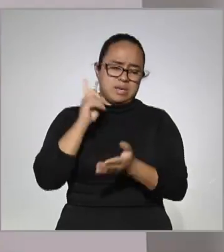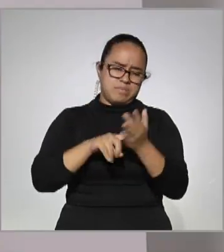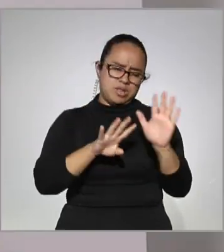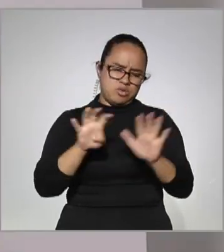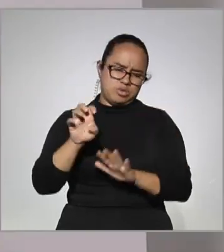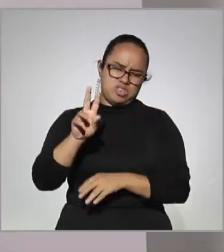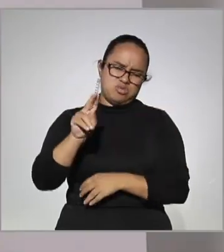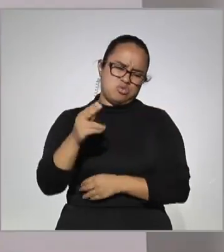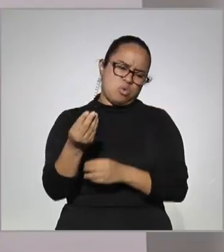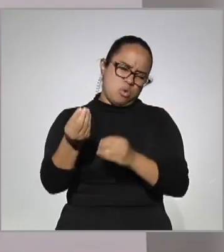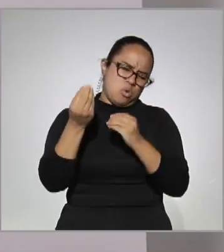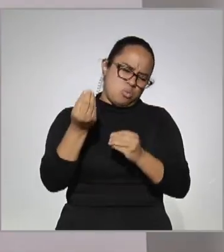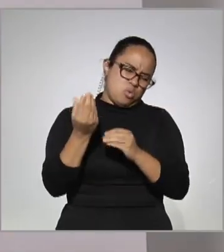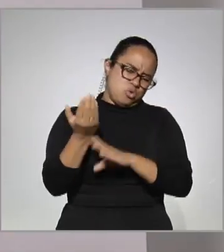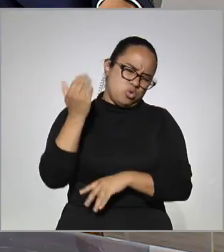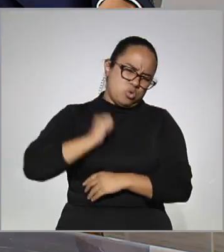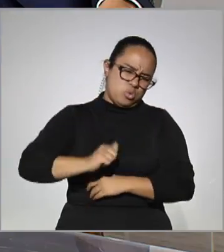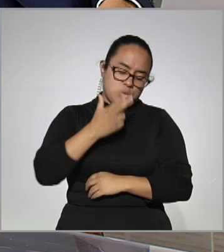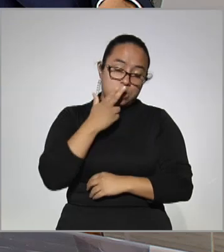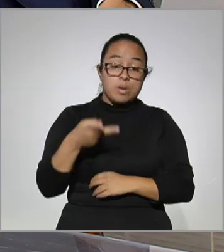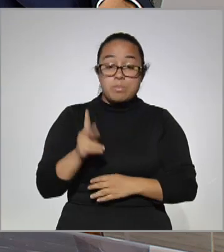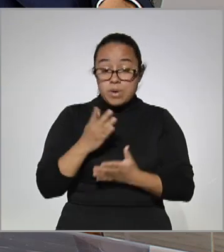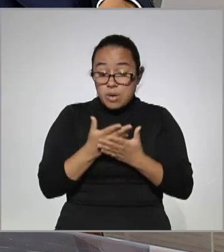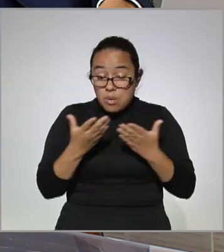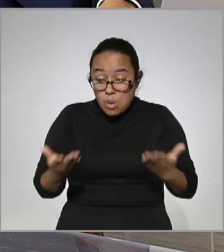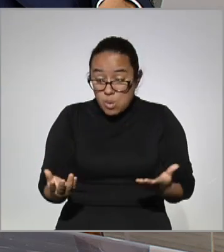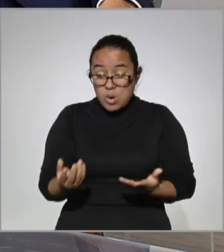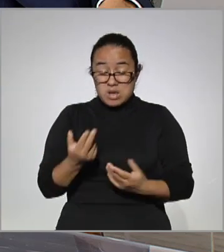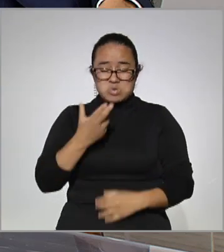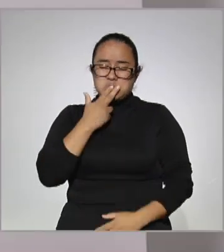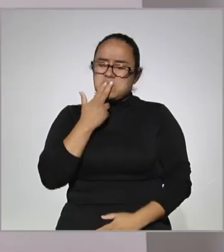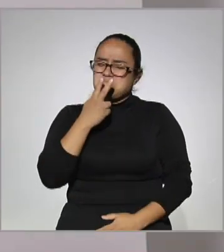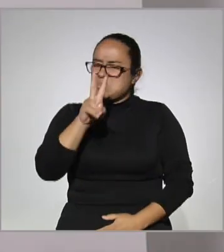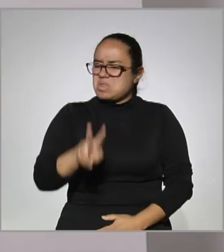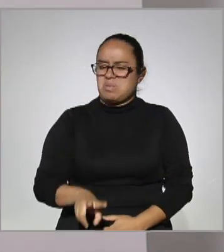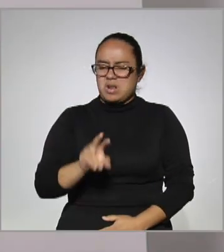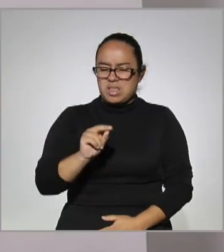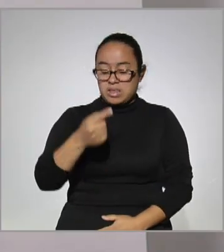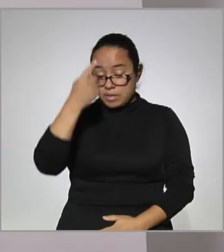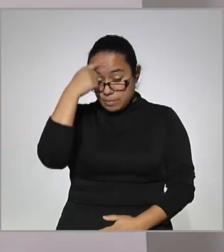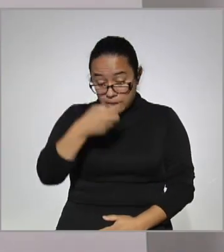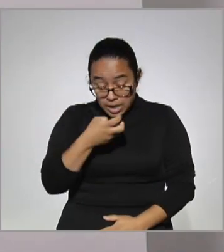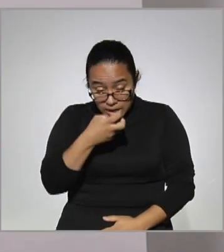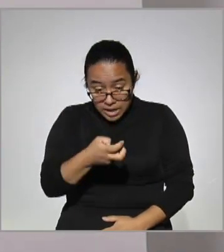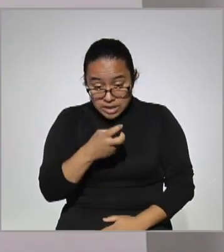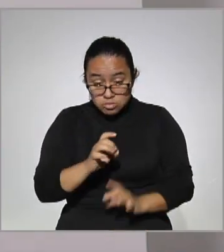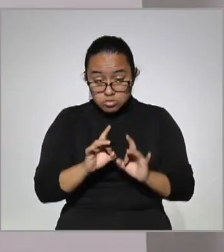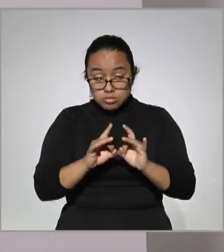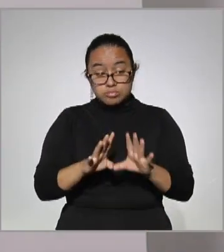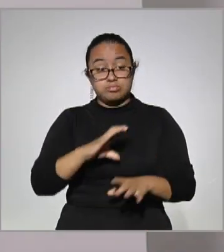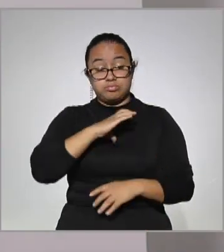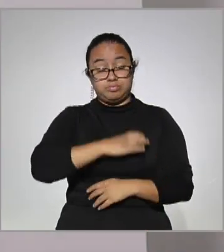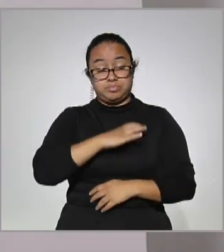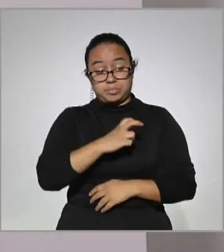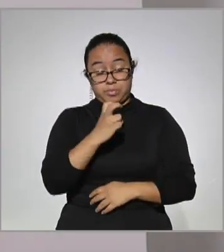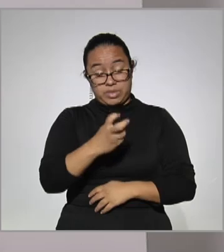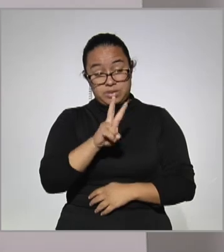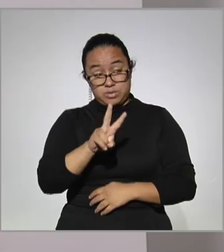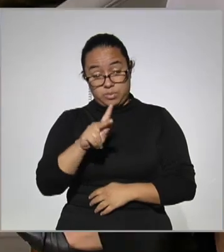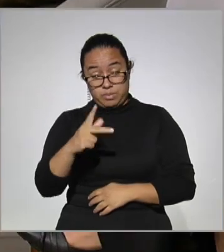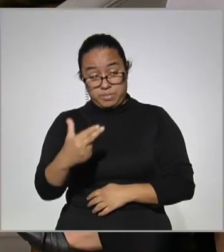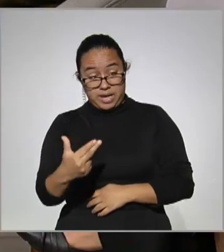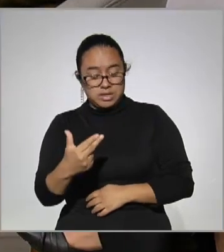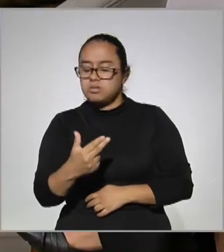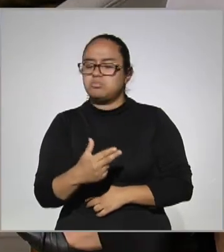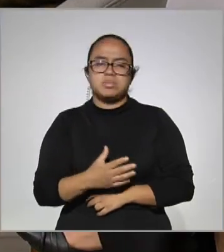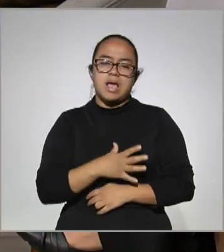usaba mucho. Actualmente no la utilizamos realmente ya para lesiones que puedan producir un cáncer por virus de papiloma humano. Tiene